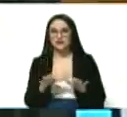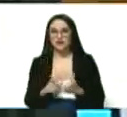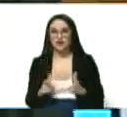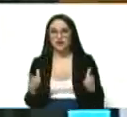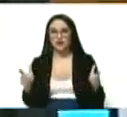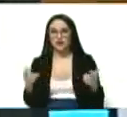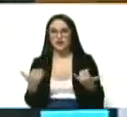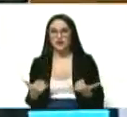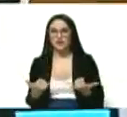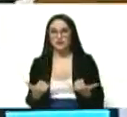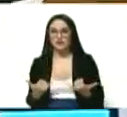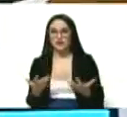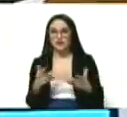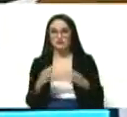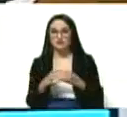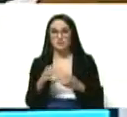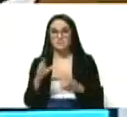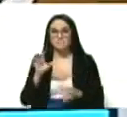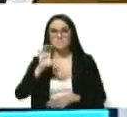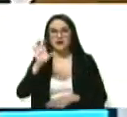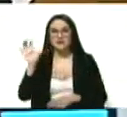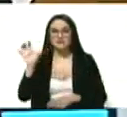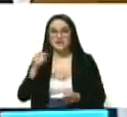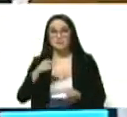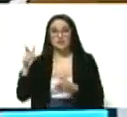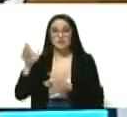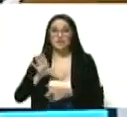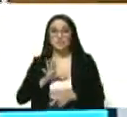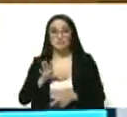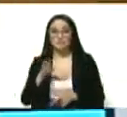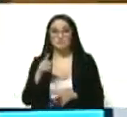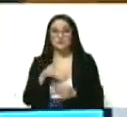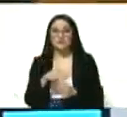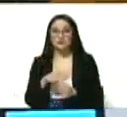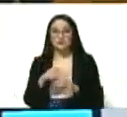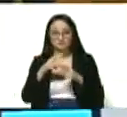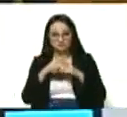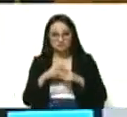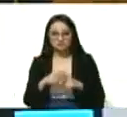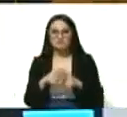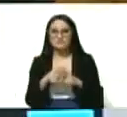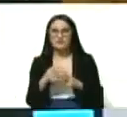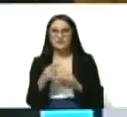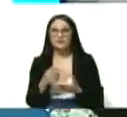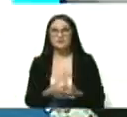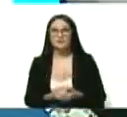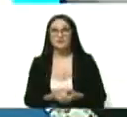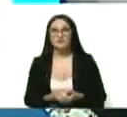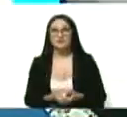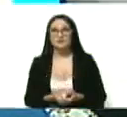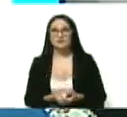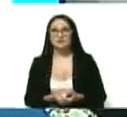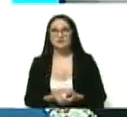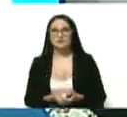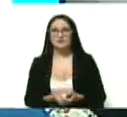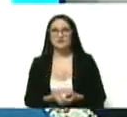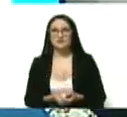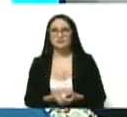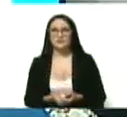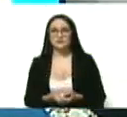general actual de la Organización de Países Exportadores de Petróleo. Un reconocido homenaje que se realiza con esta imposición